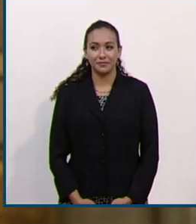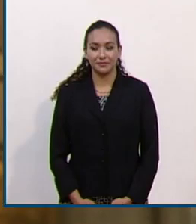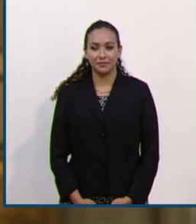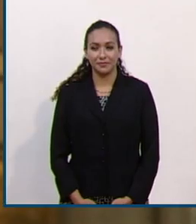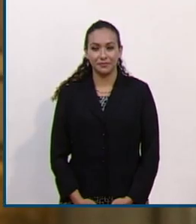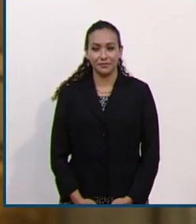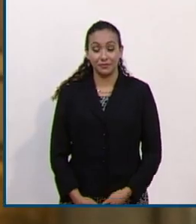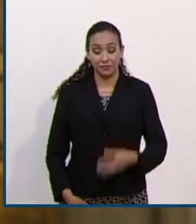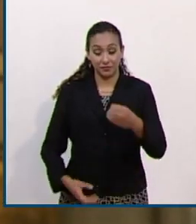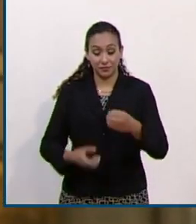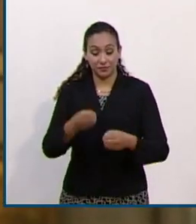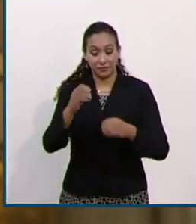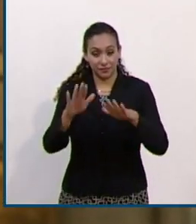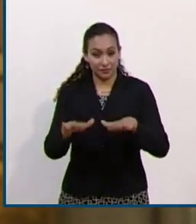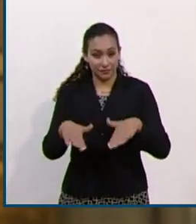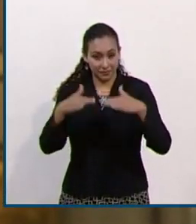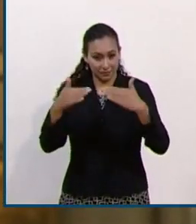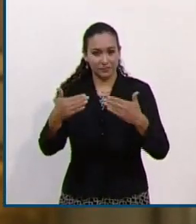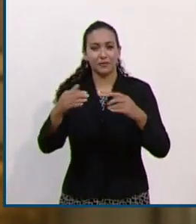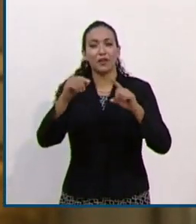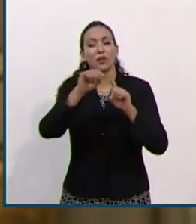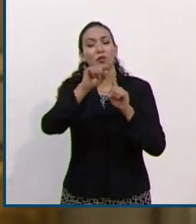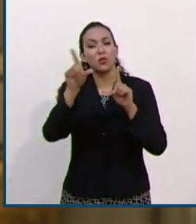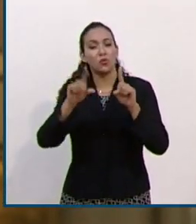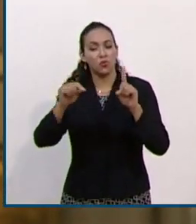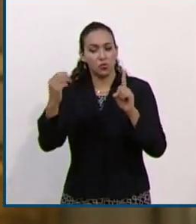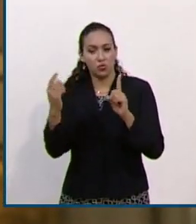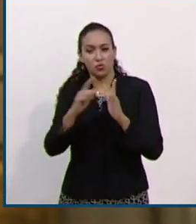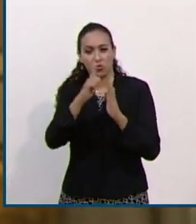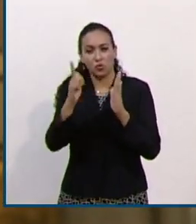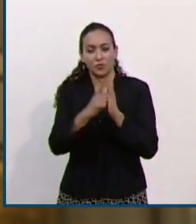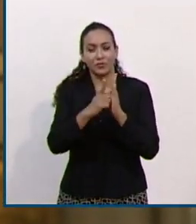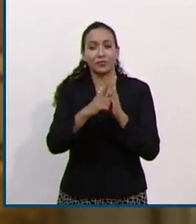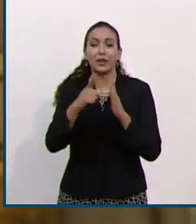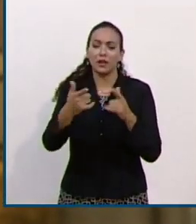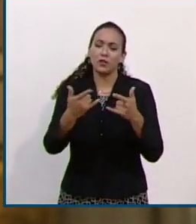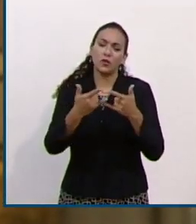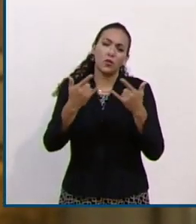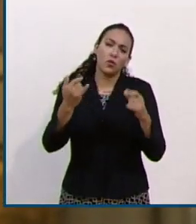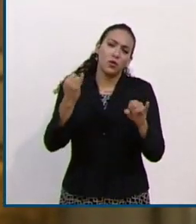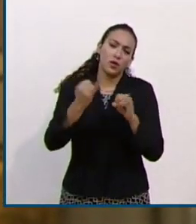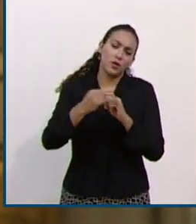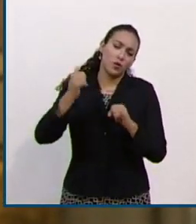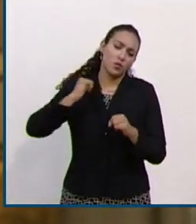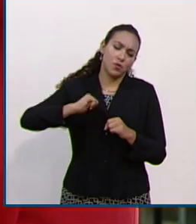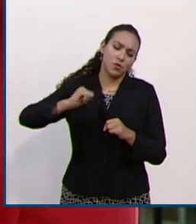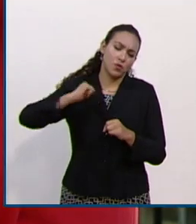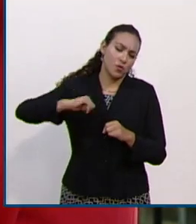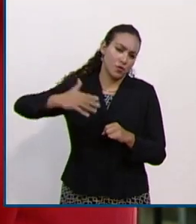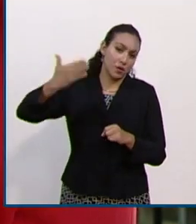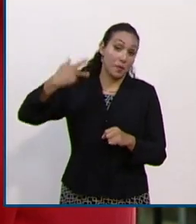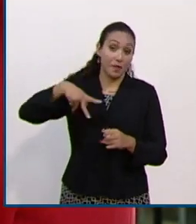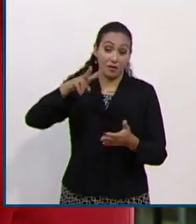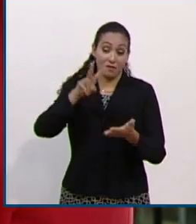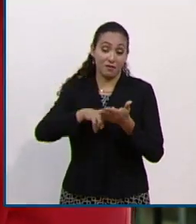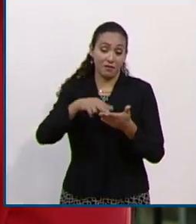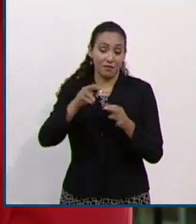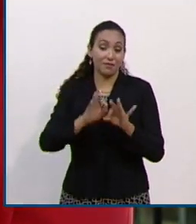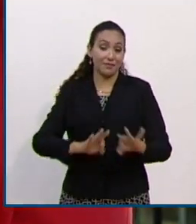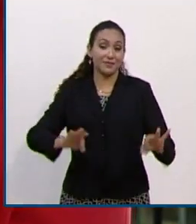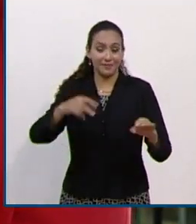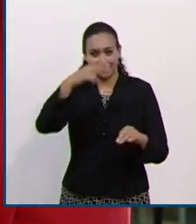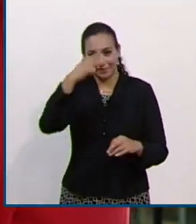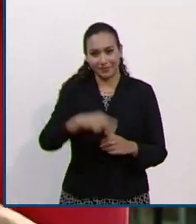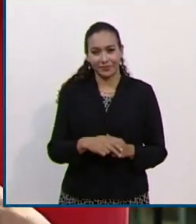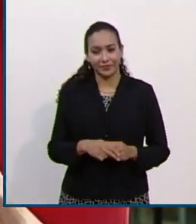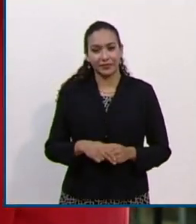La Suprema Corte de Justicia es una de las instituciones más antiguas y más importantes del Estado mexicano. Hay una necesidad